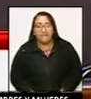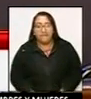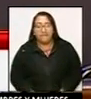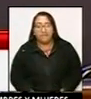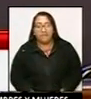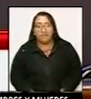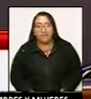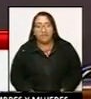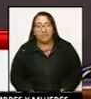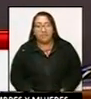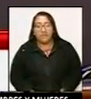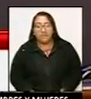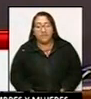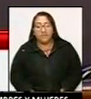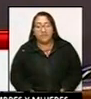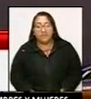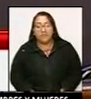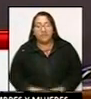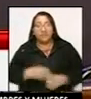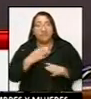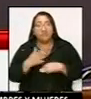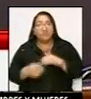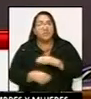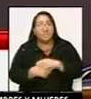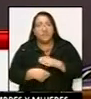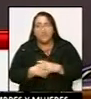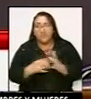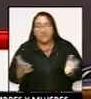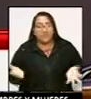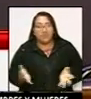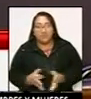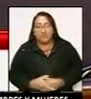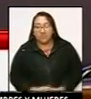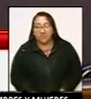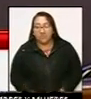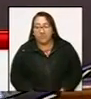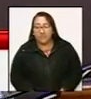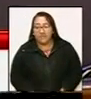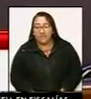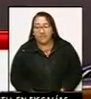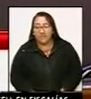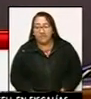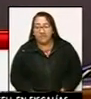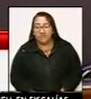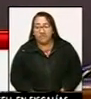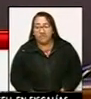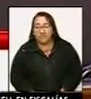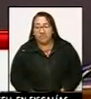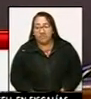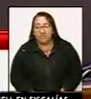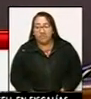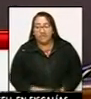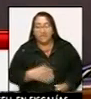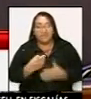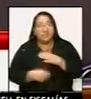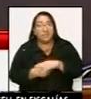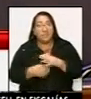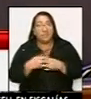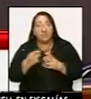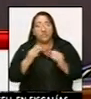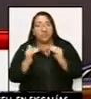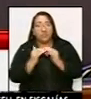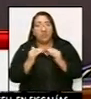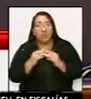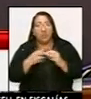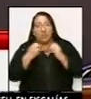Y no estar defendiendo corrupción, no estar defendiendo corruptos. Por culpa de la corrupción estamos así también. No hay igualdad